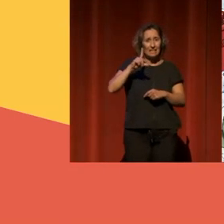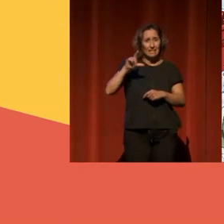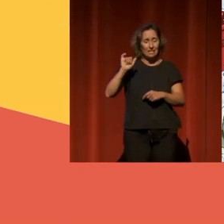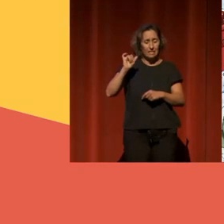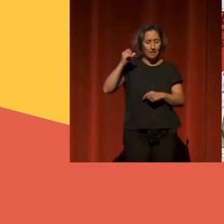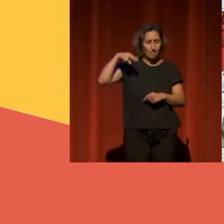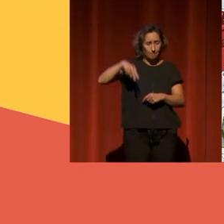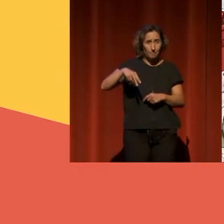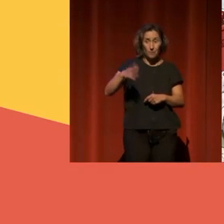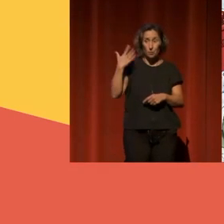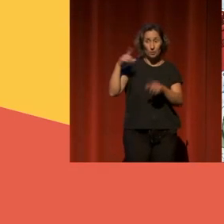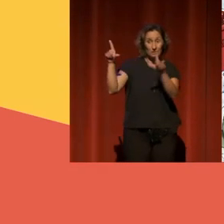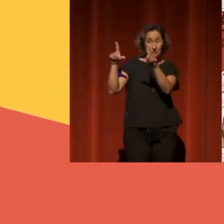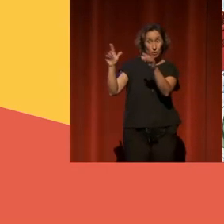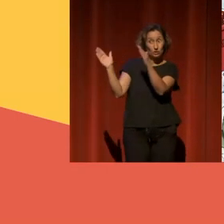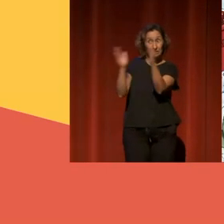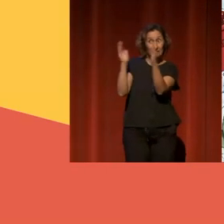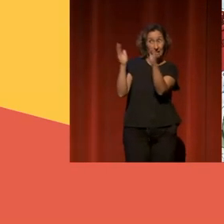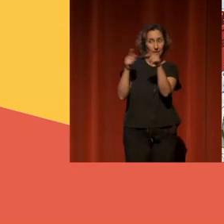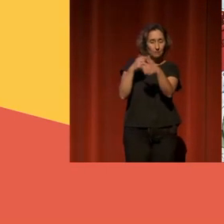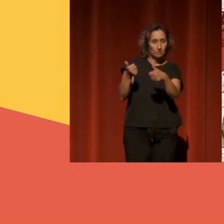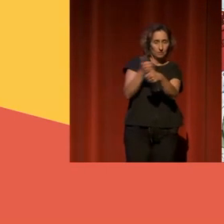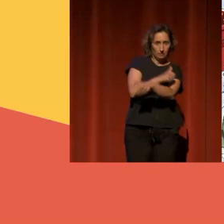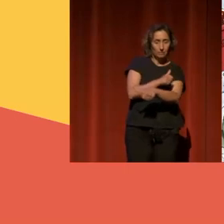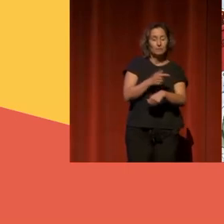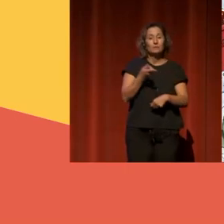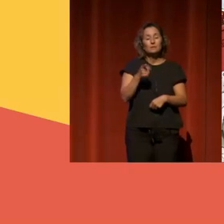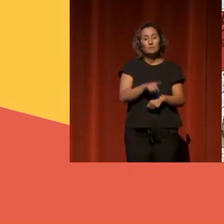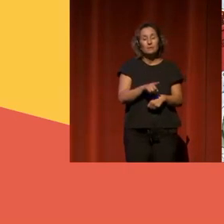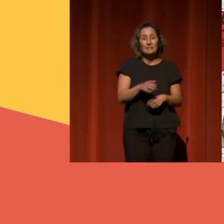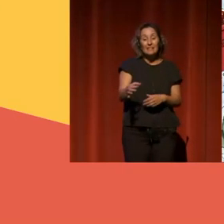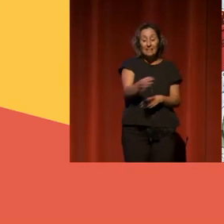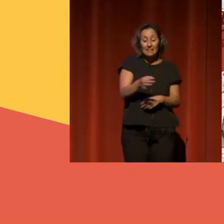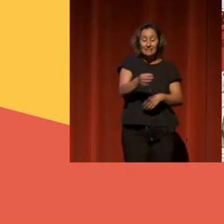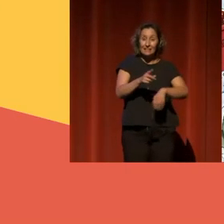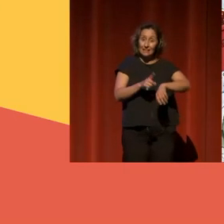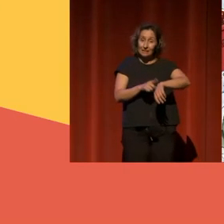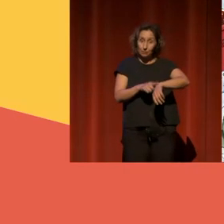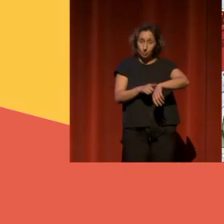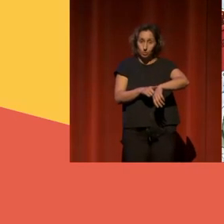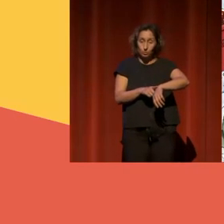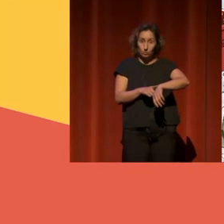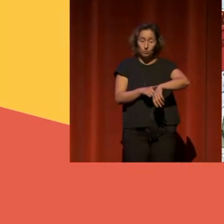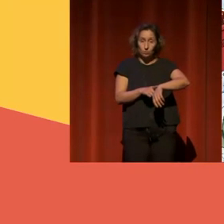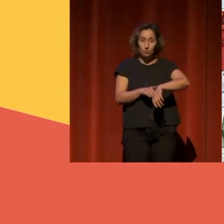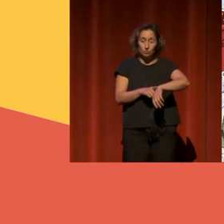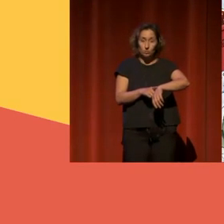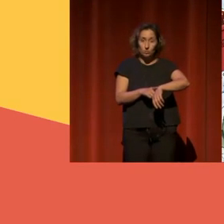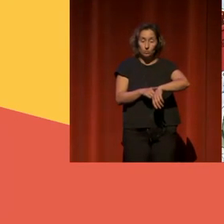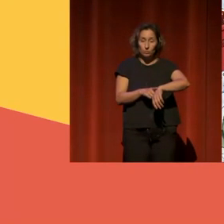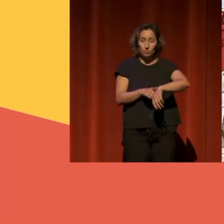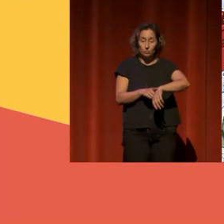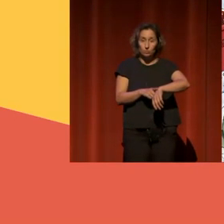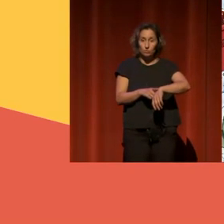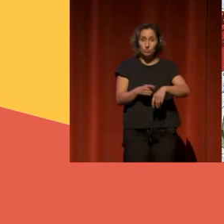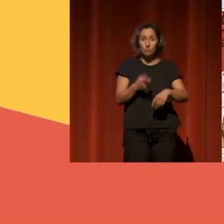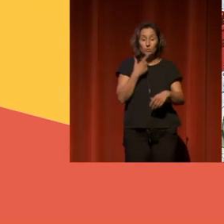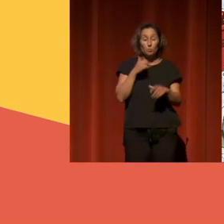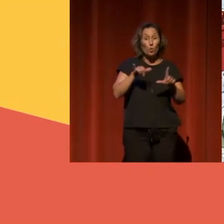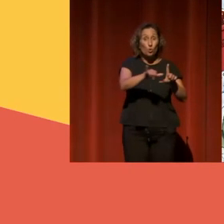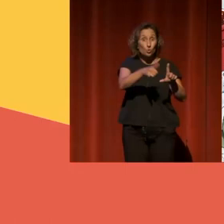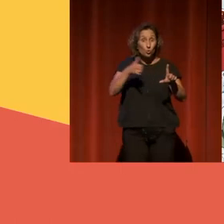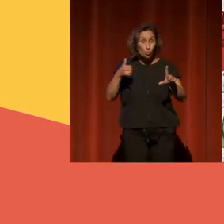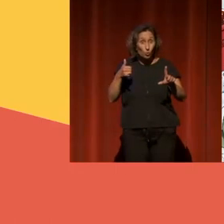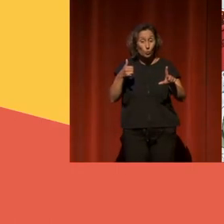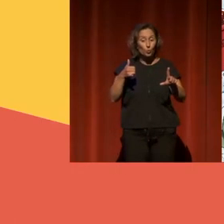en una serie de televisión. Destino, Isla del Tiempo, también apoyándose en fenómenos como youtuber,